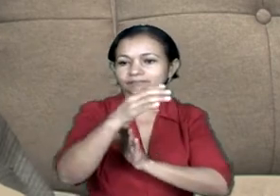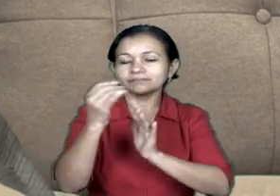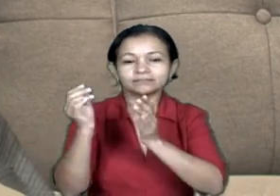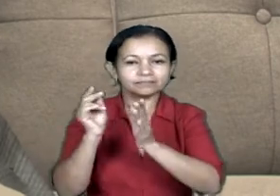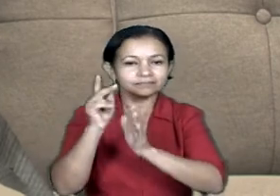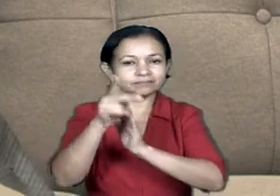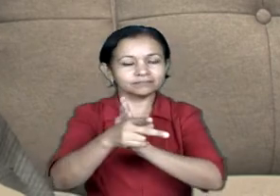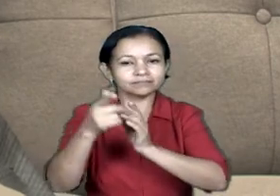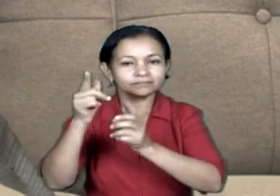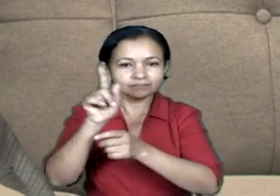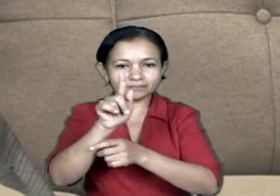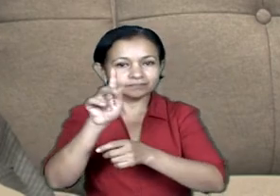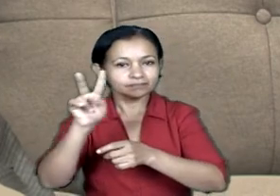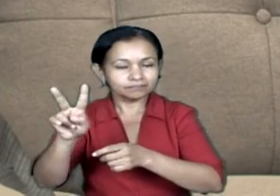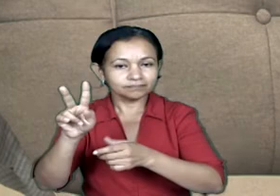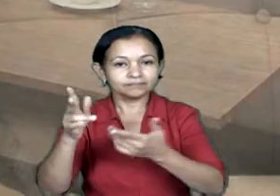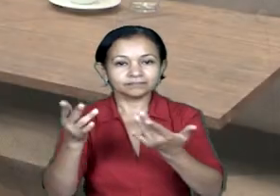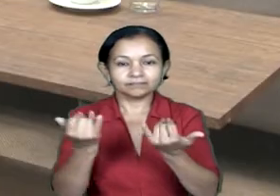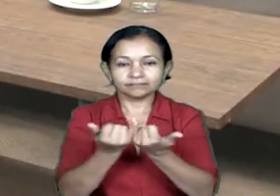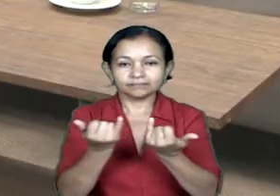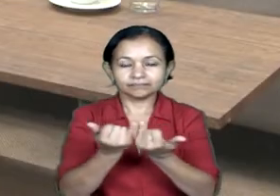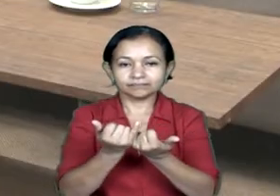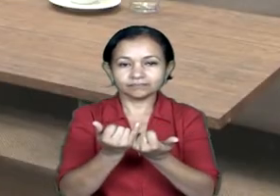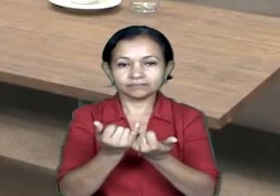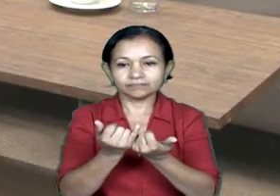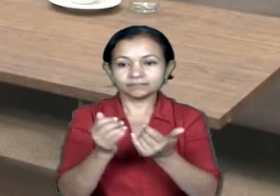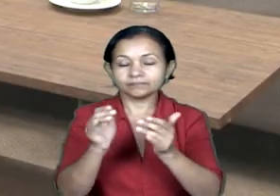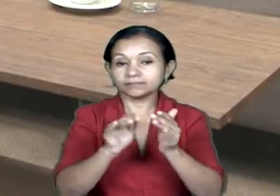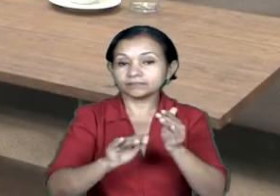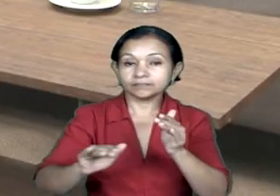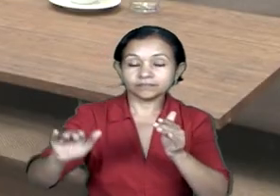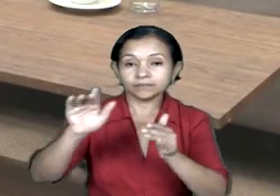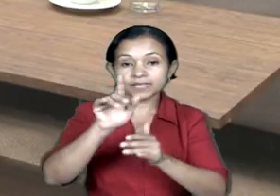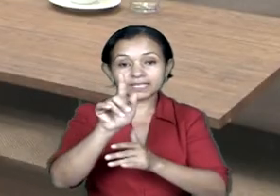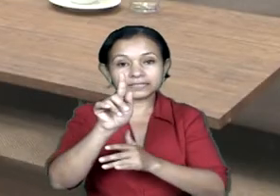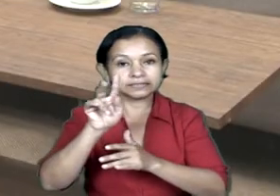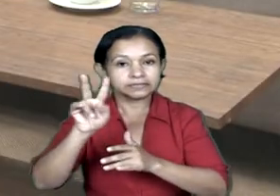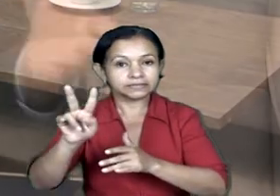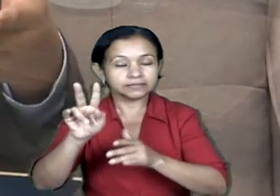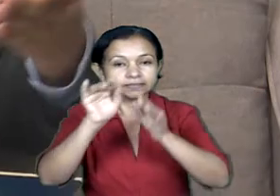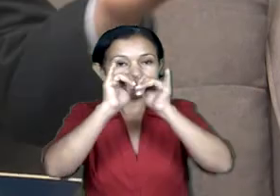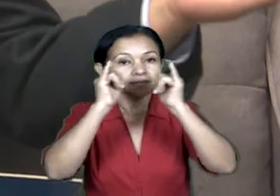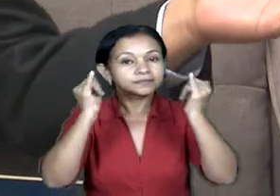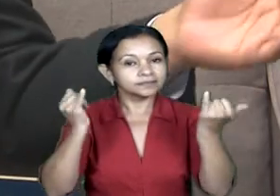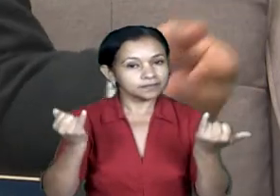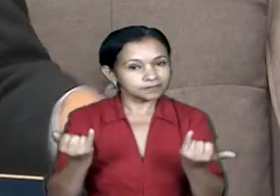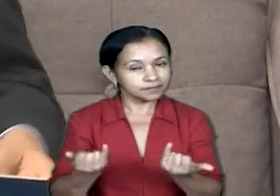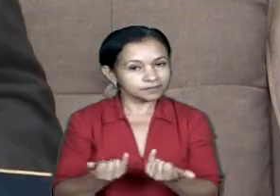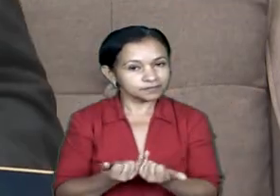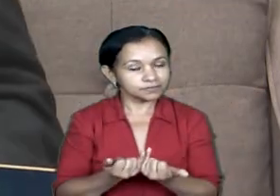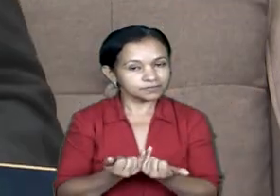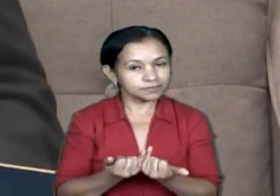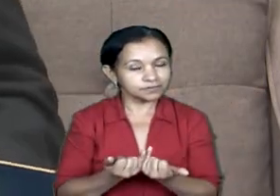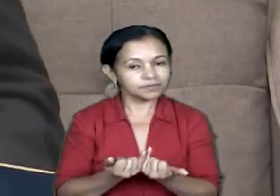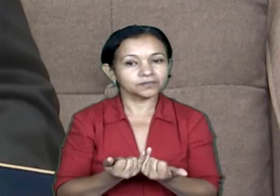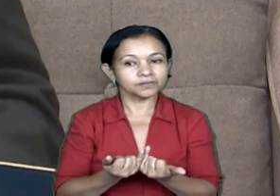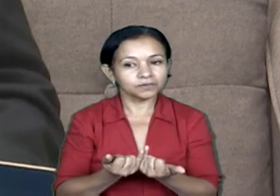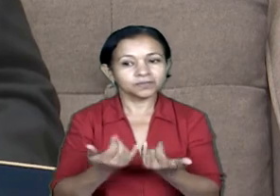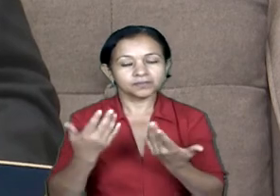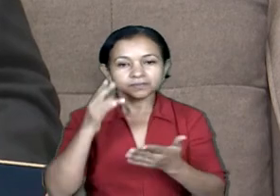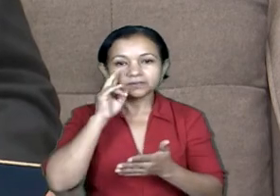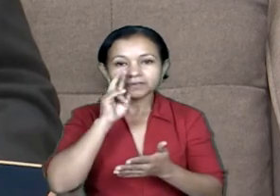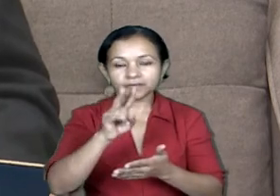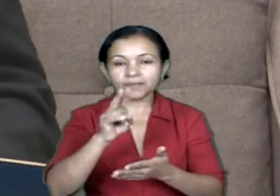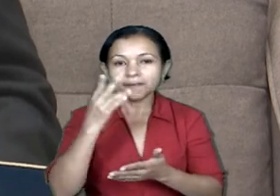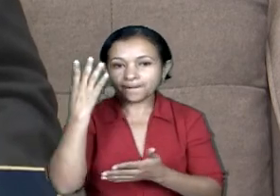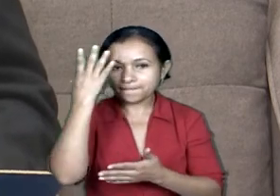hay que decirle a la población que su país contiene una de las cadenas, bastantes cadenas internacionales de impacto en todo el sudeste asiático. Sí, esperamos que